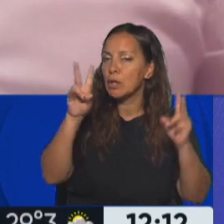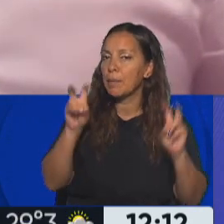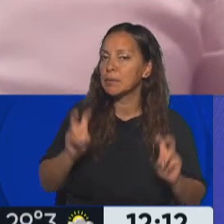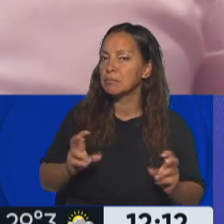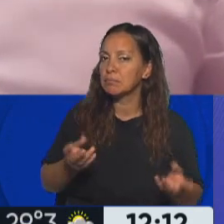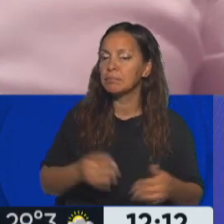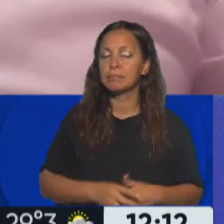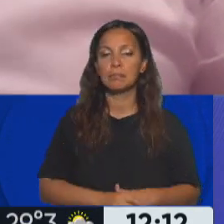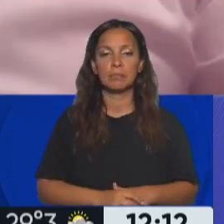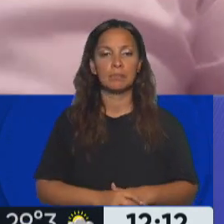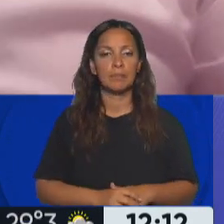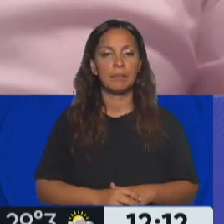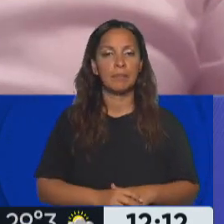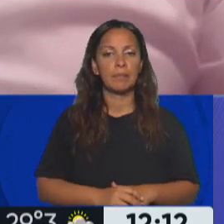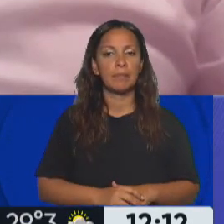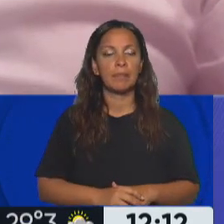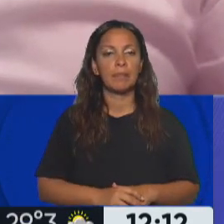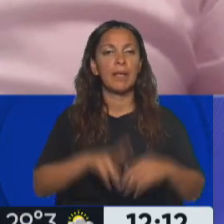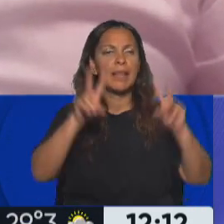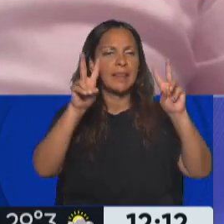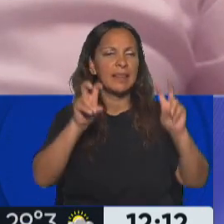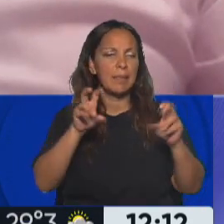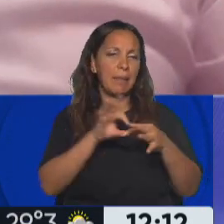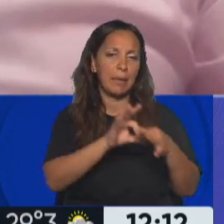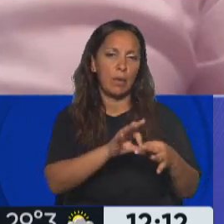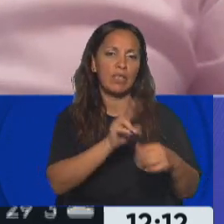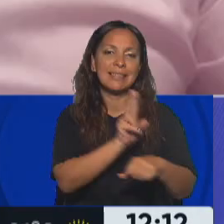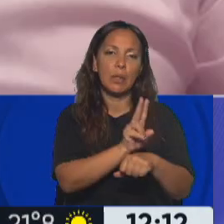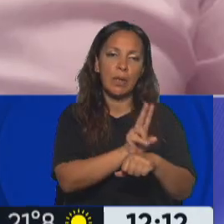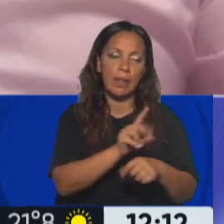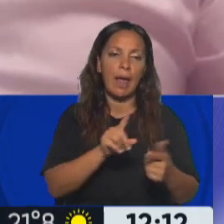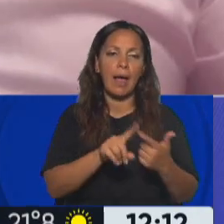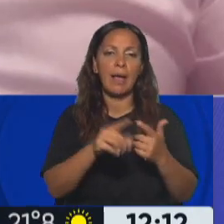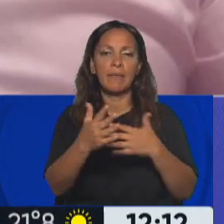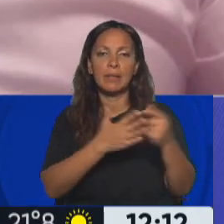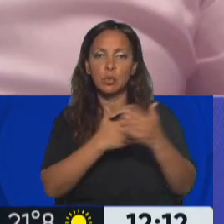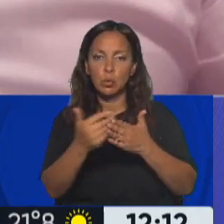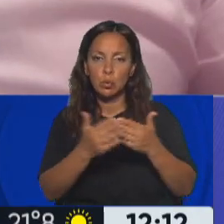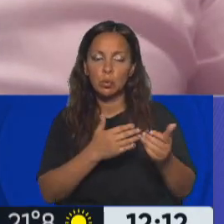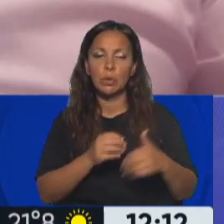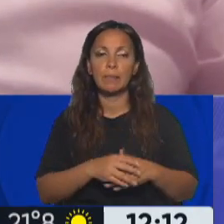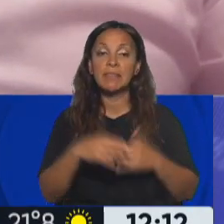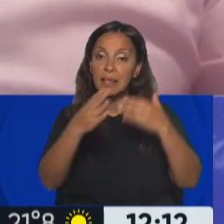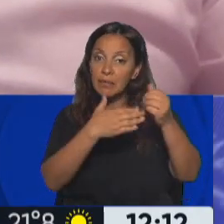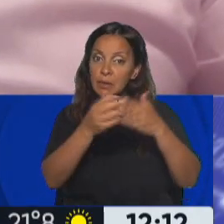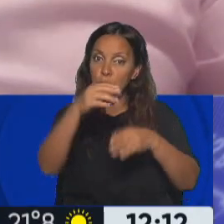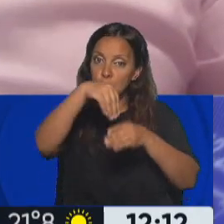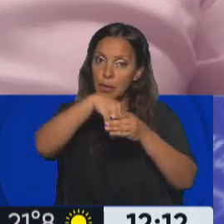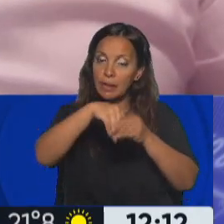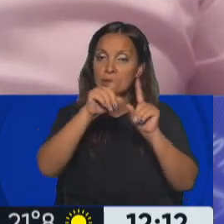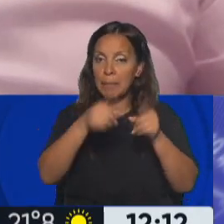Había muchos temas en cuanto a seguridad, a infraestructura. Dentro de infraestructura lo podríamos